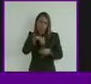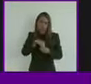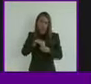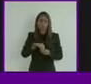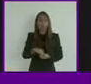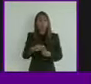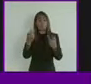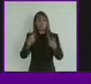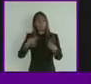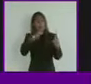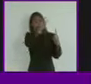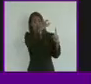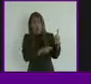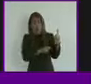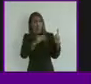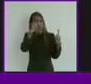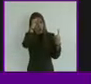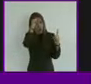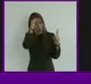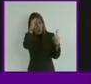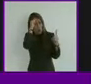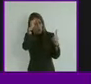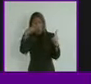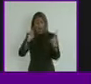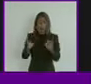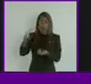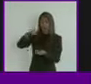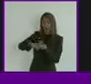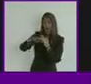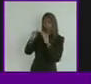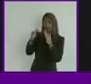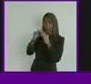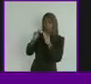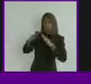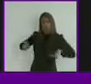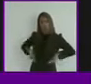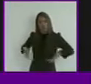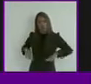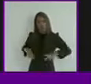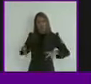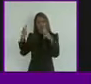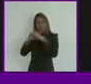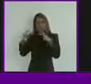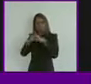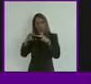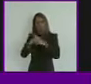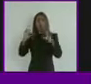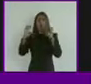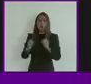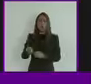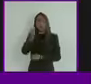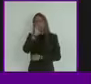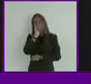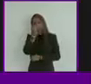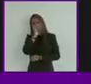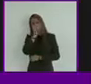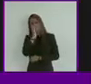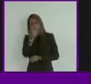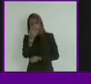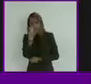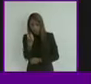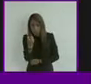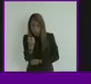una persona que sea muy inteligente, pero que dentro de casa tenga un aspecto de violencia, ¿no? Alcoholismo, cosas así, porque me parece que